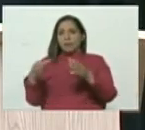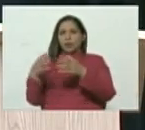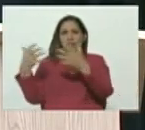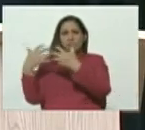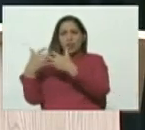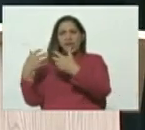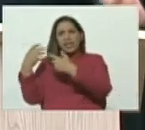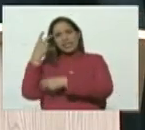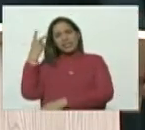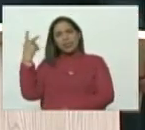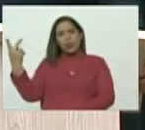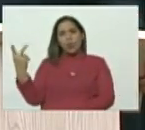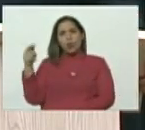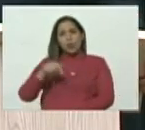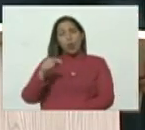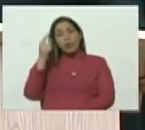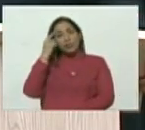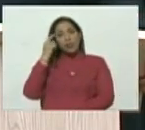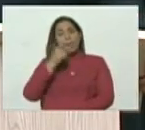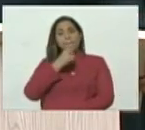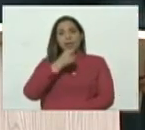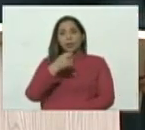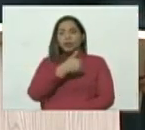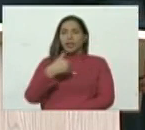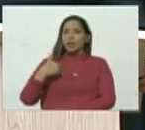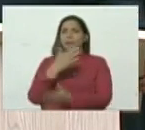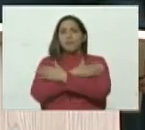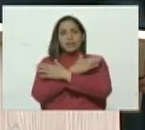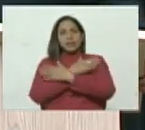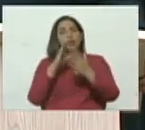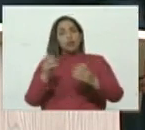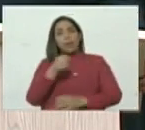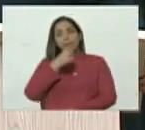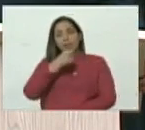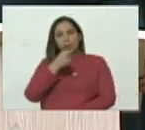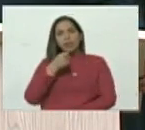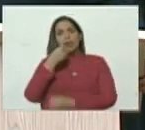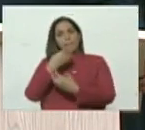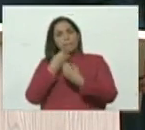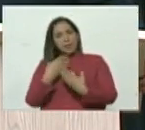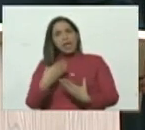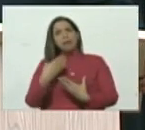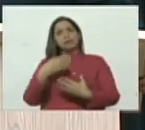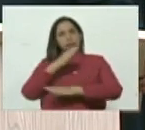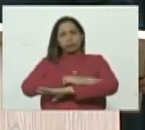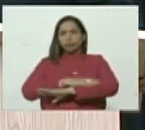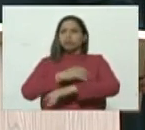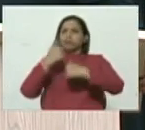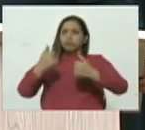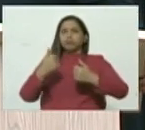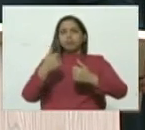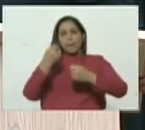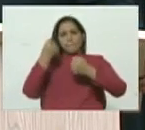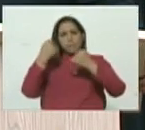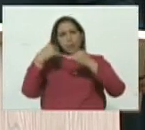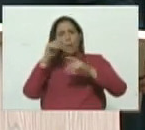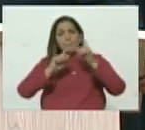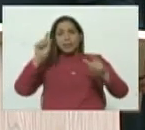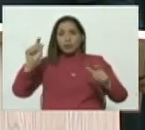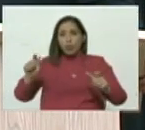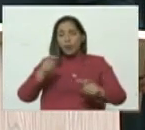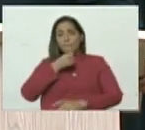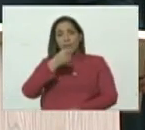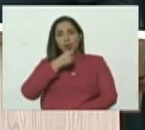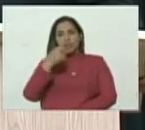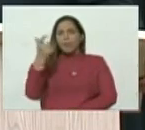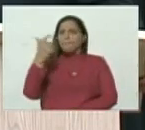Hoy, Día del Periodista, queremos felicitar a los periodistas de bien, a los periodistas decentes, a los miles y miles de personas que